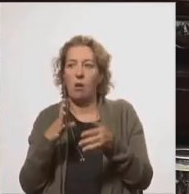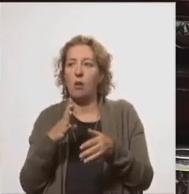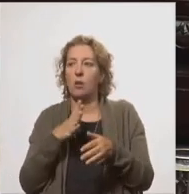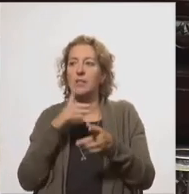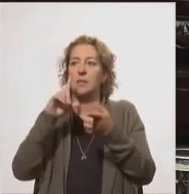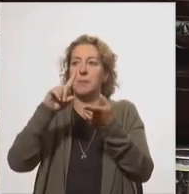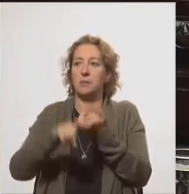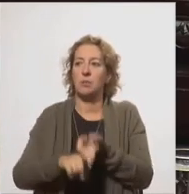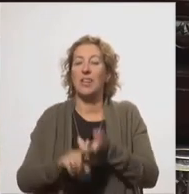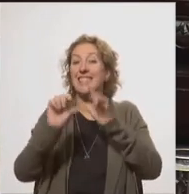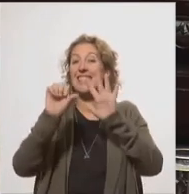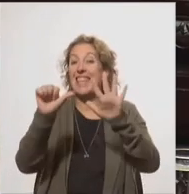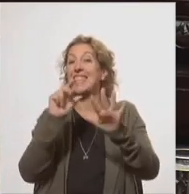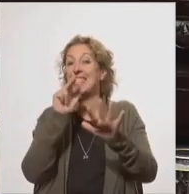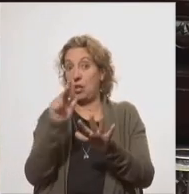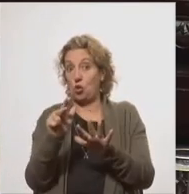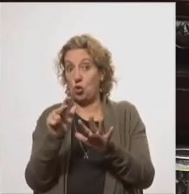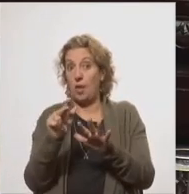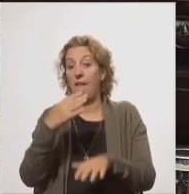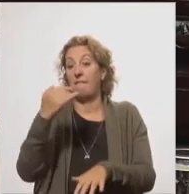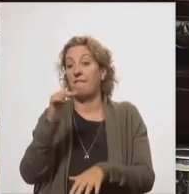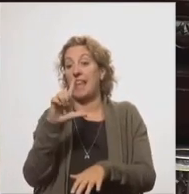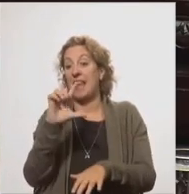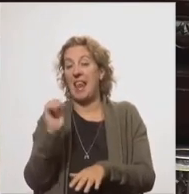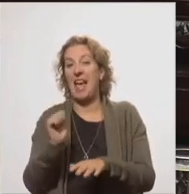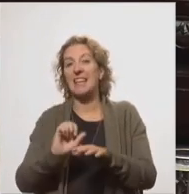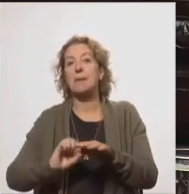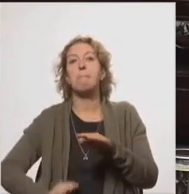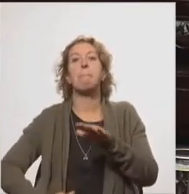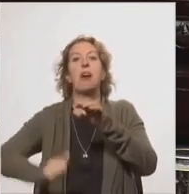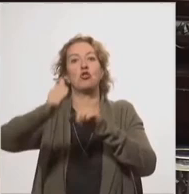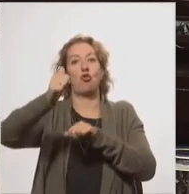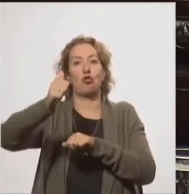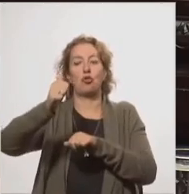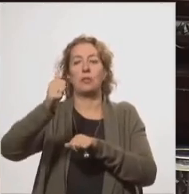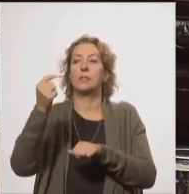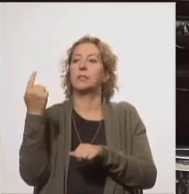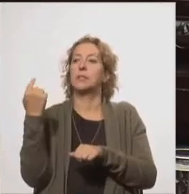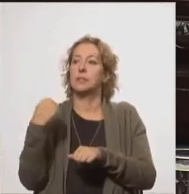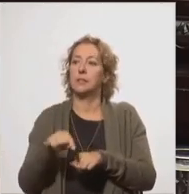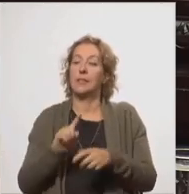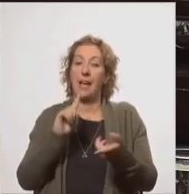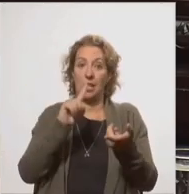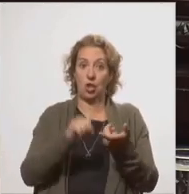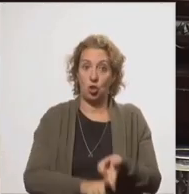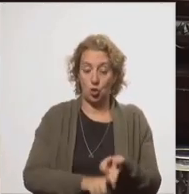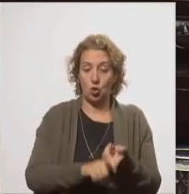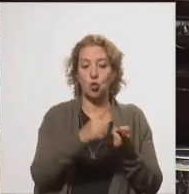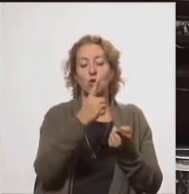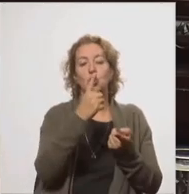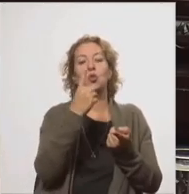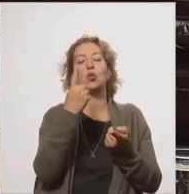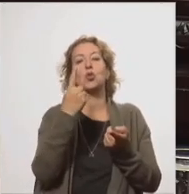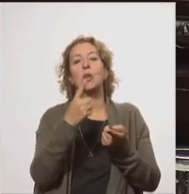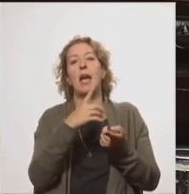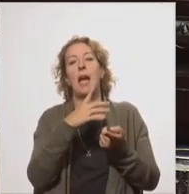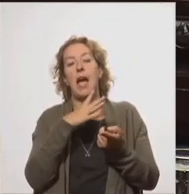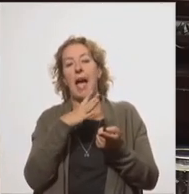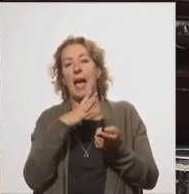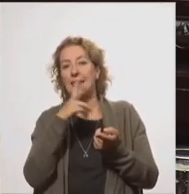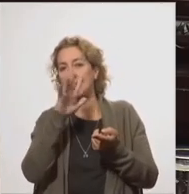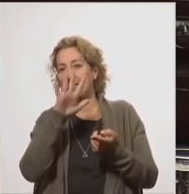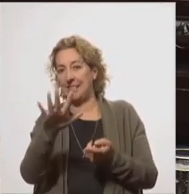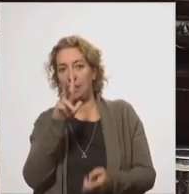Belela fue la mayor de ellos. Belela se casó con César Charlone, es madre de 5 hijos, y el gobierno